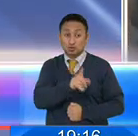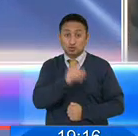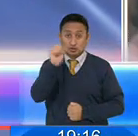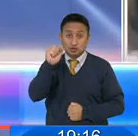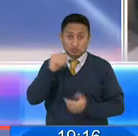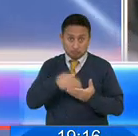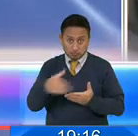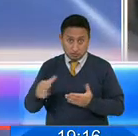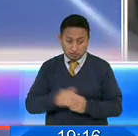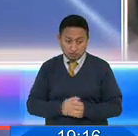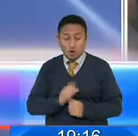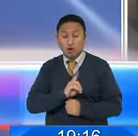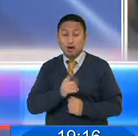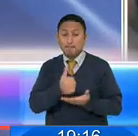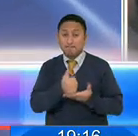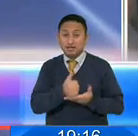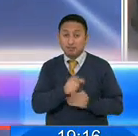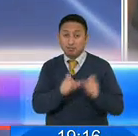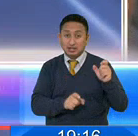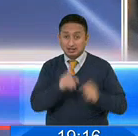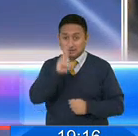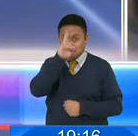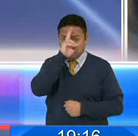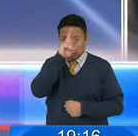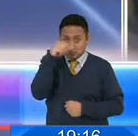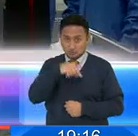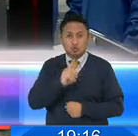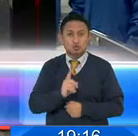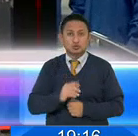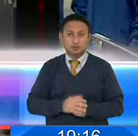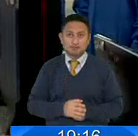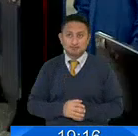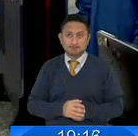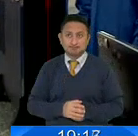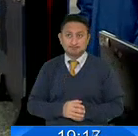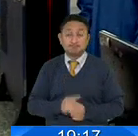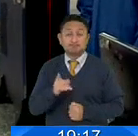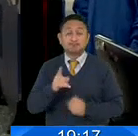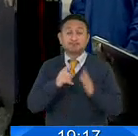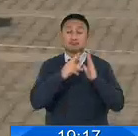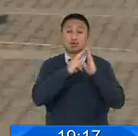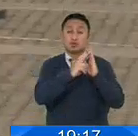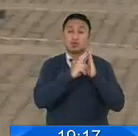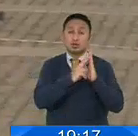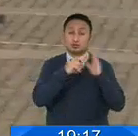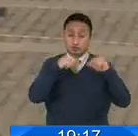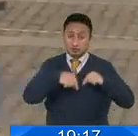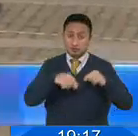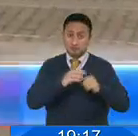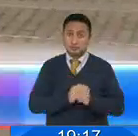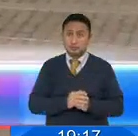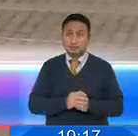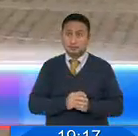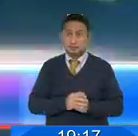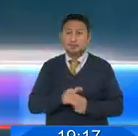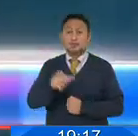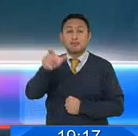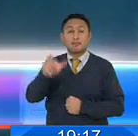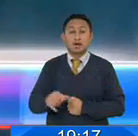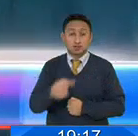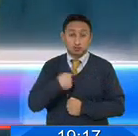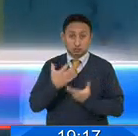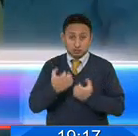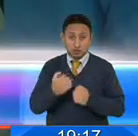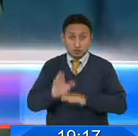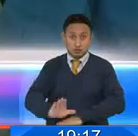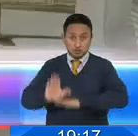tampoco se beneficien indebidamente los que no tienen derecho. Uno de los requisitos, según establece el reglamento, es que quien aspire a estos